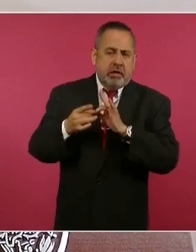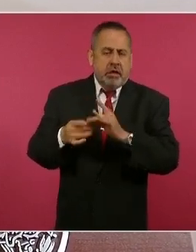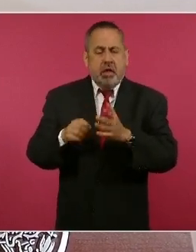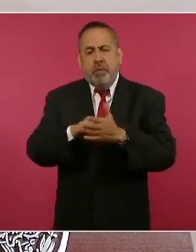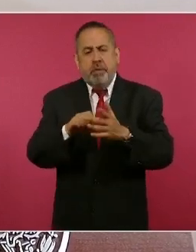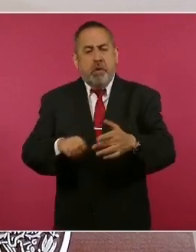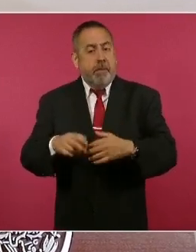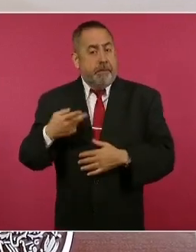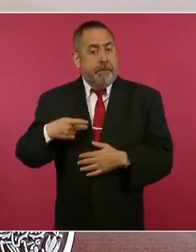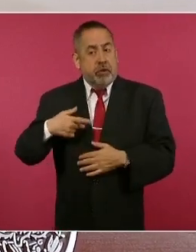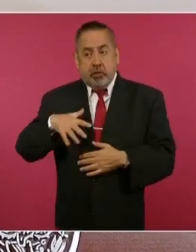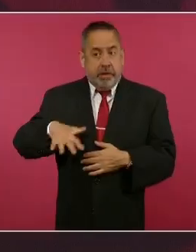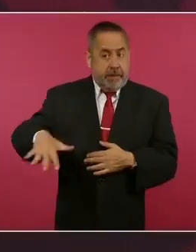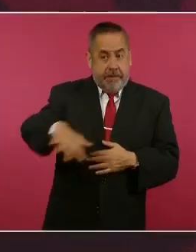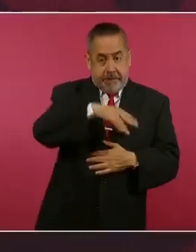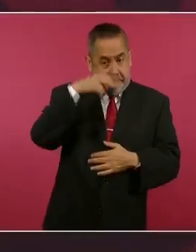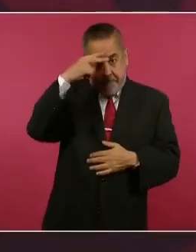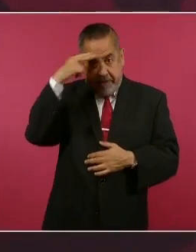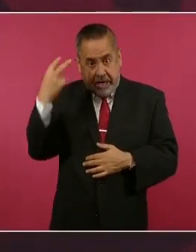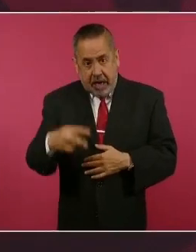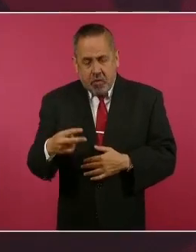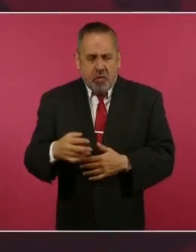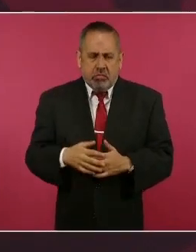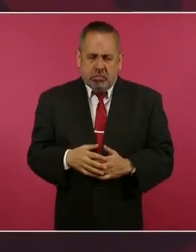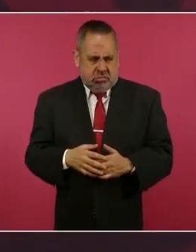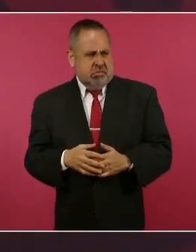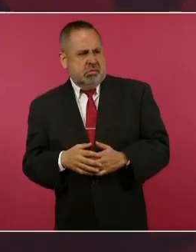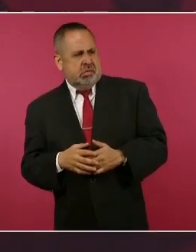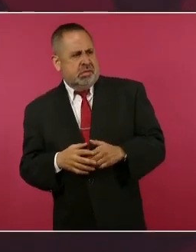Nuestro pueblo condena